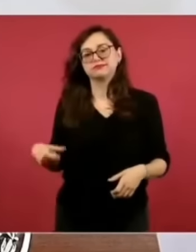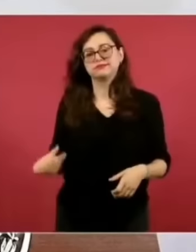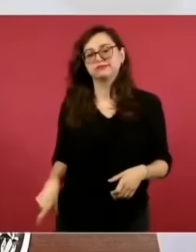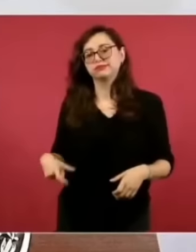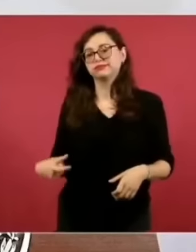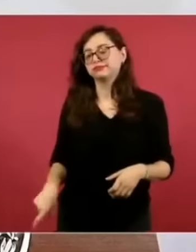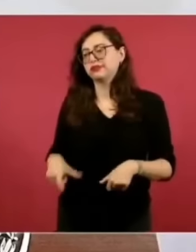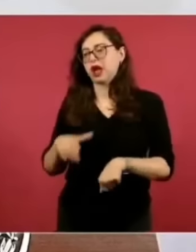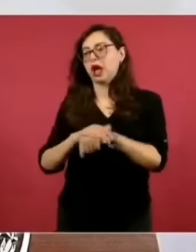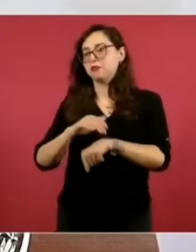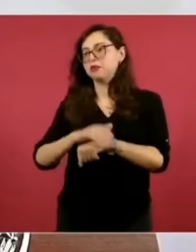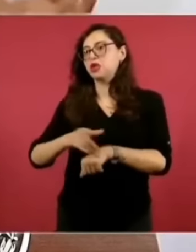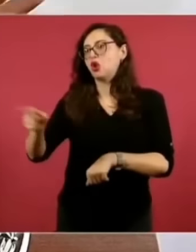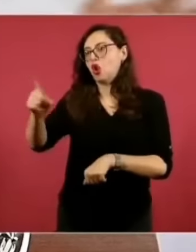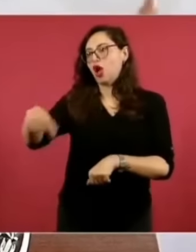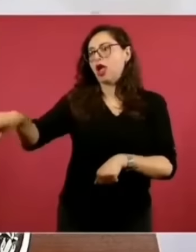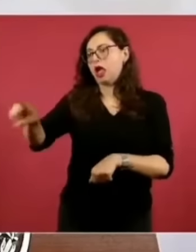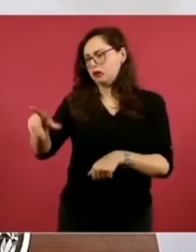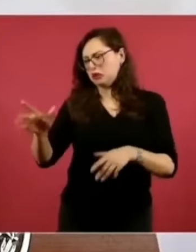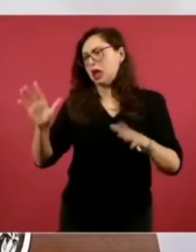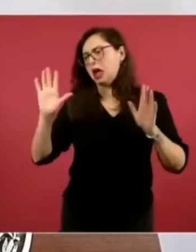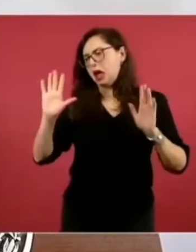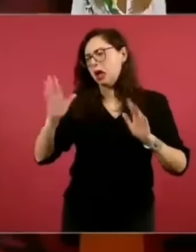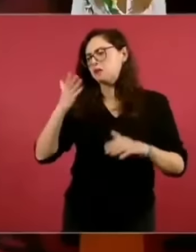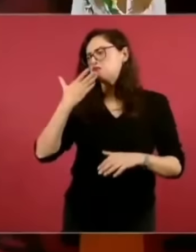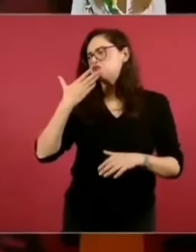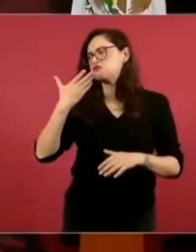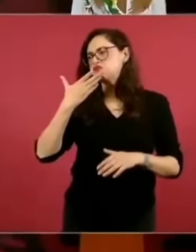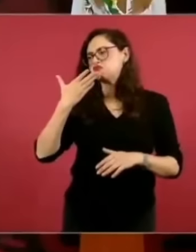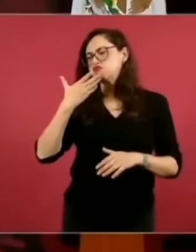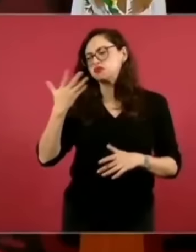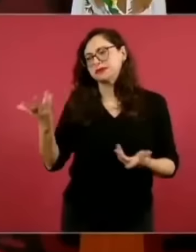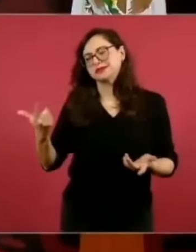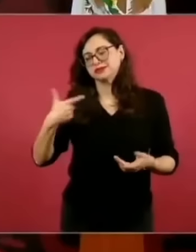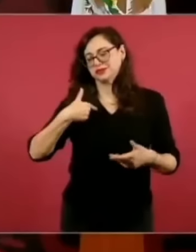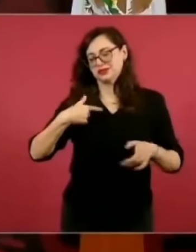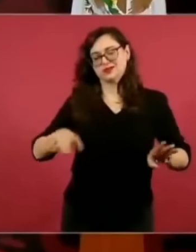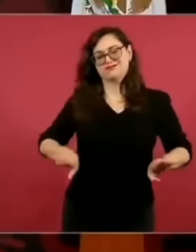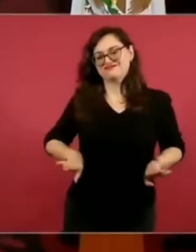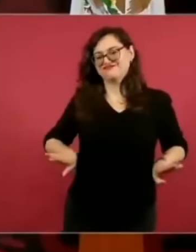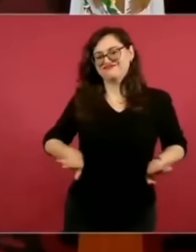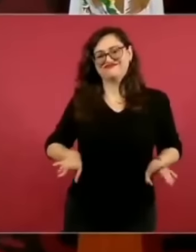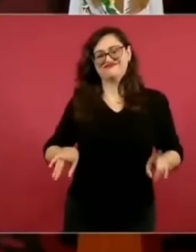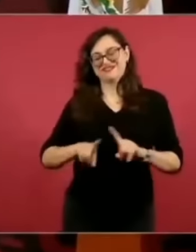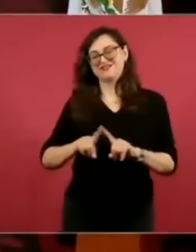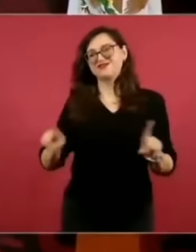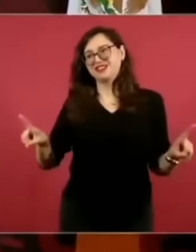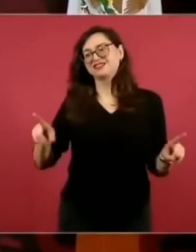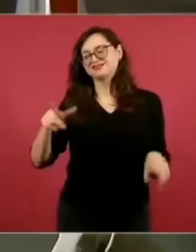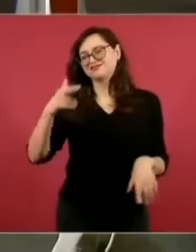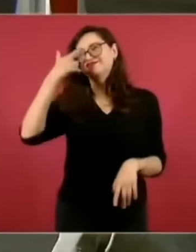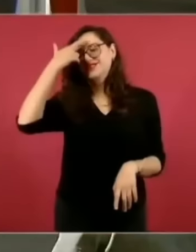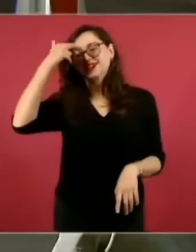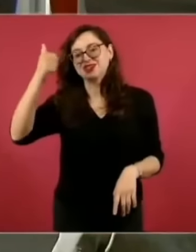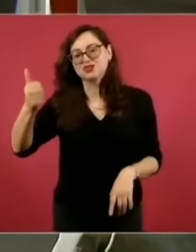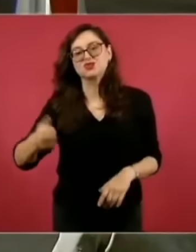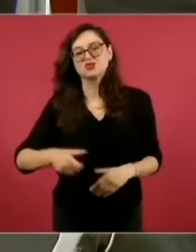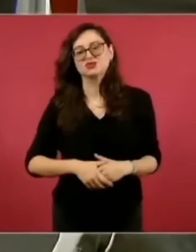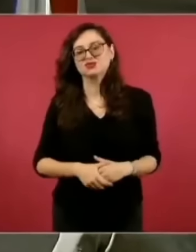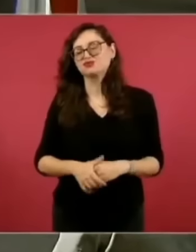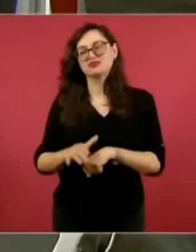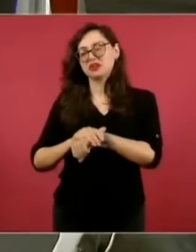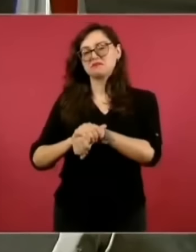dinero. Y pues no nos parecemos, somos distintos. Pero miren lo